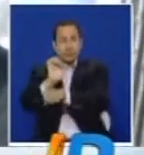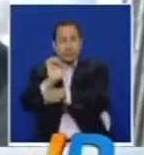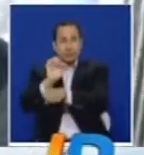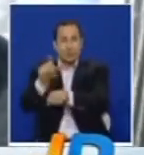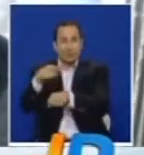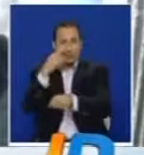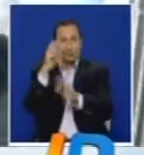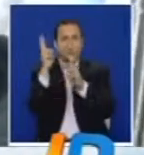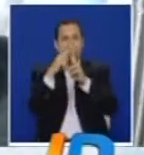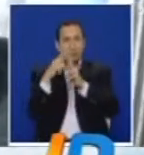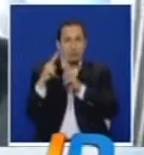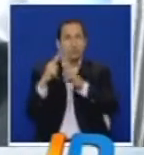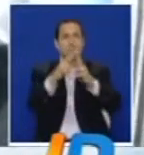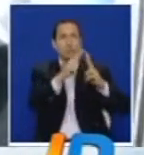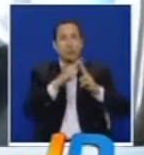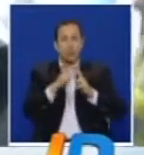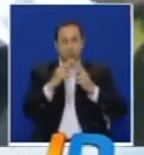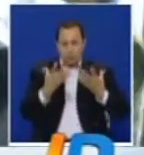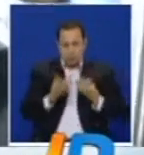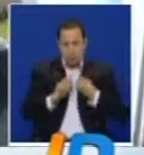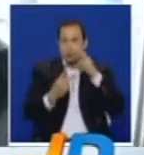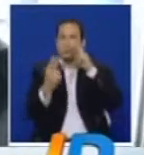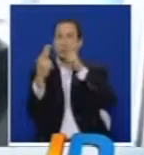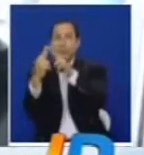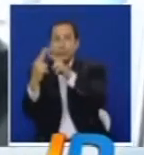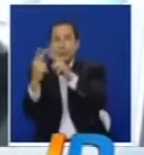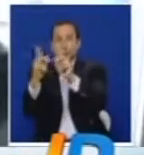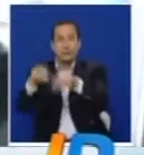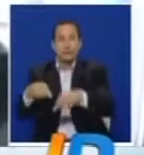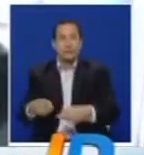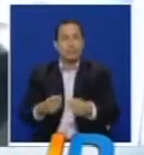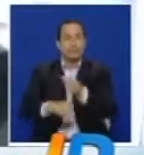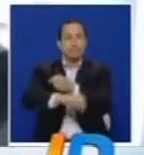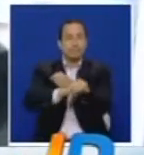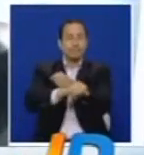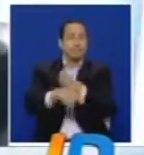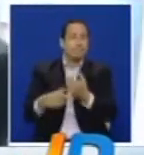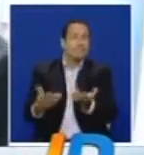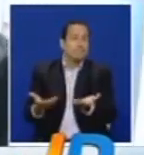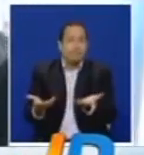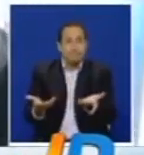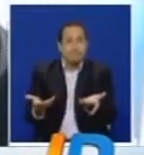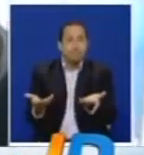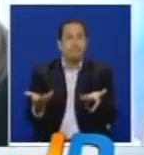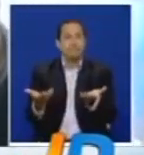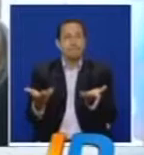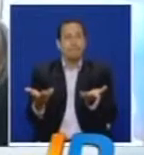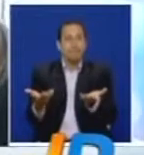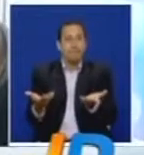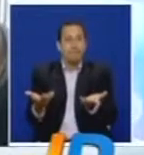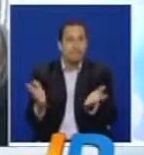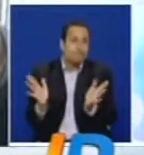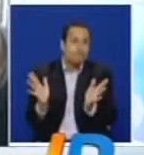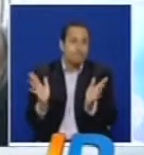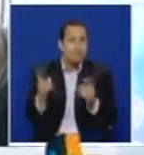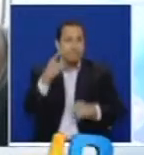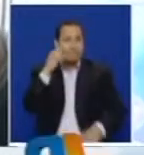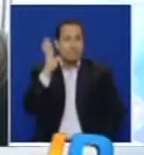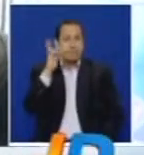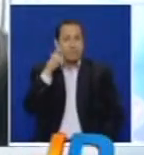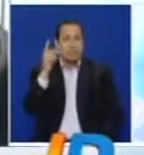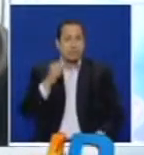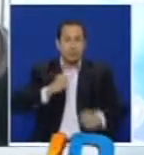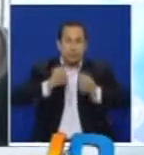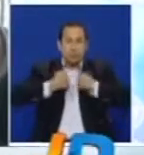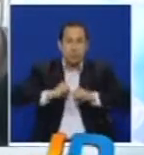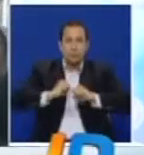que nos conoce, que lo conocemos, pero al final en el fútbol, pues, quien se equivoca menos, por ahí tiene más posibilidades de ganar.